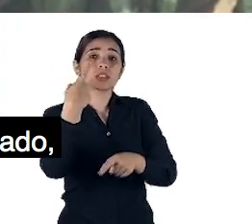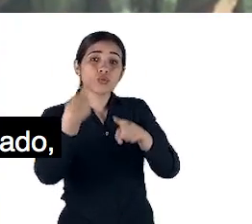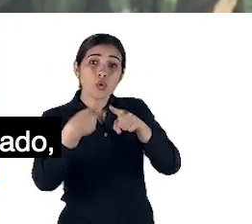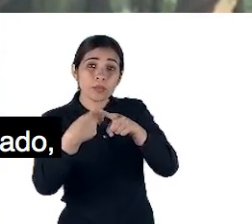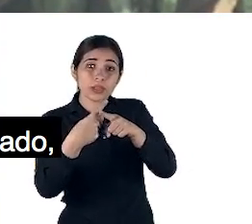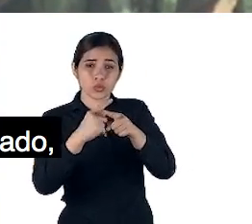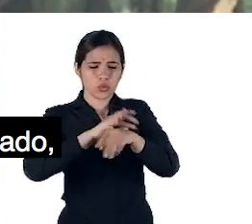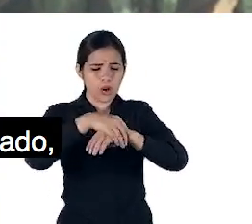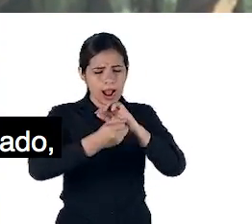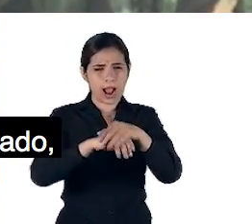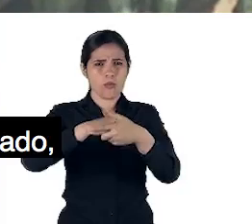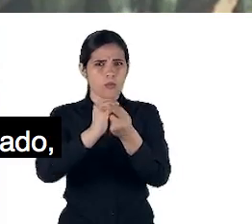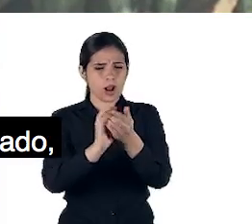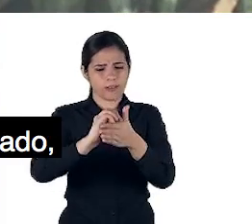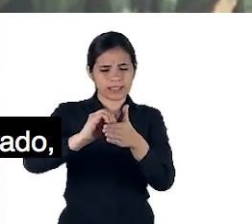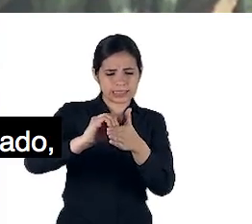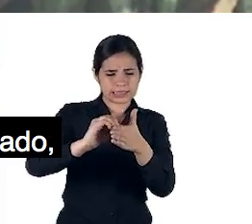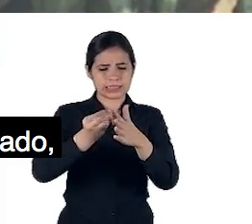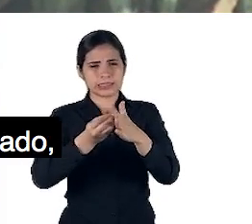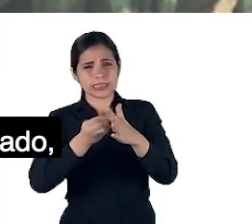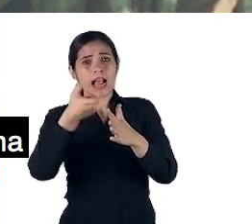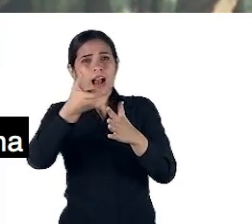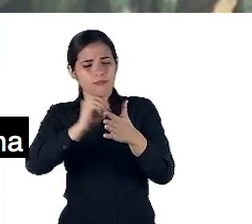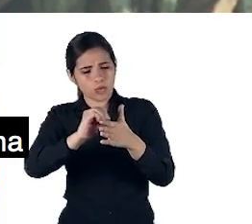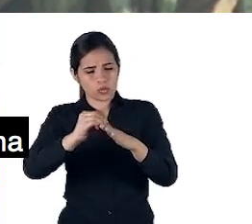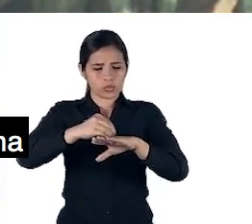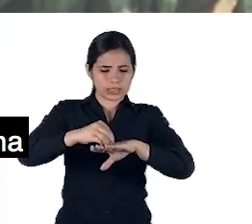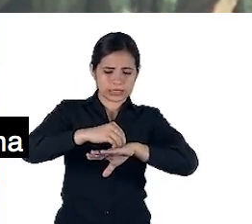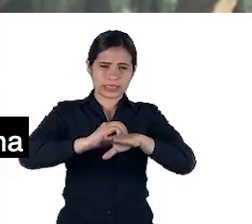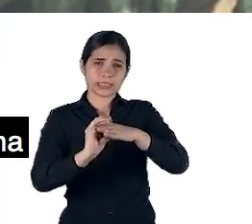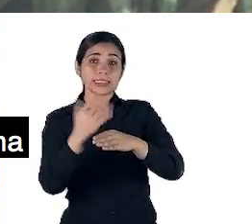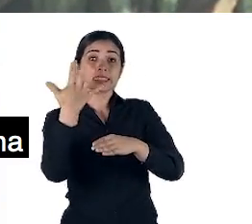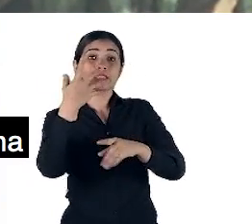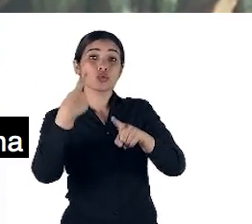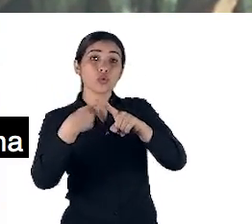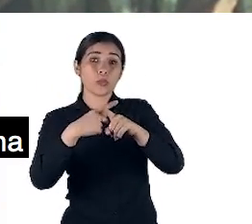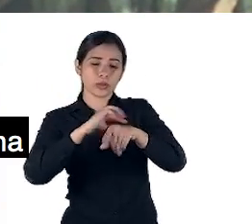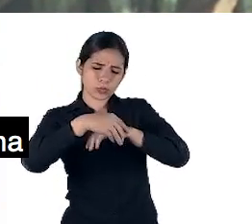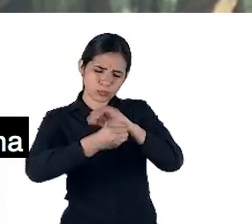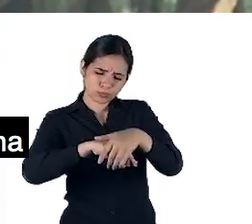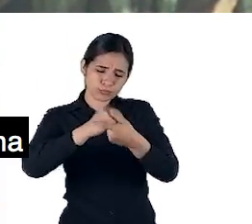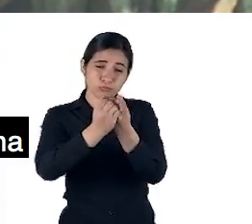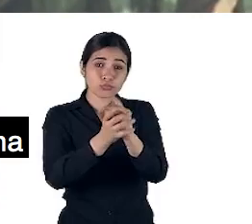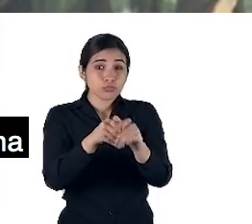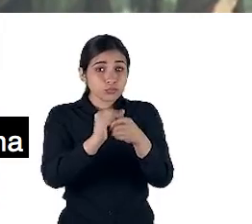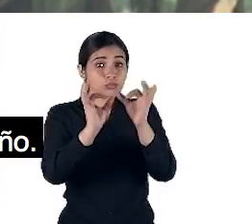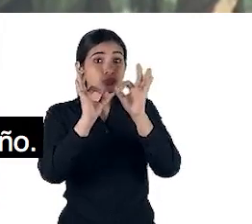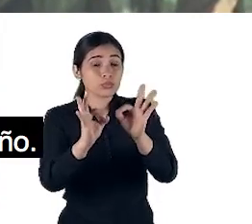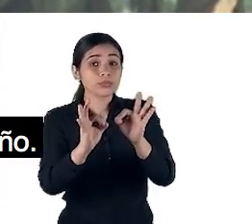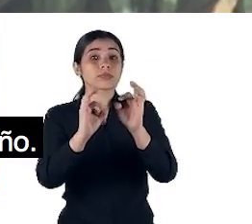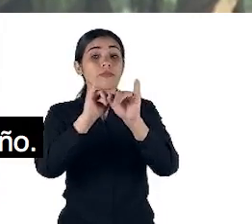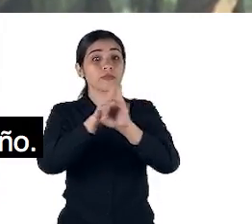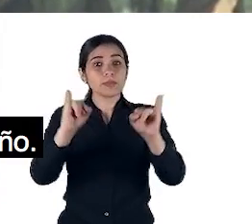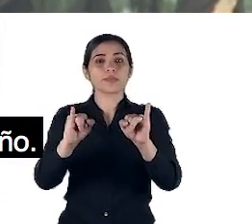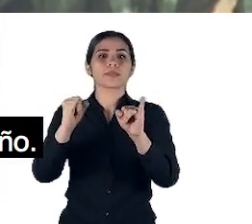El cepillado, el lavado entre los dedos, luego nos secamos con una toalla de papel o una